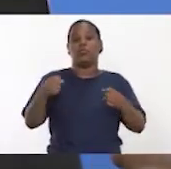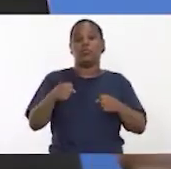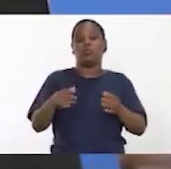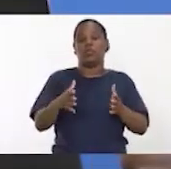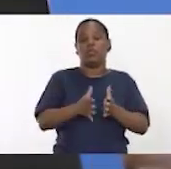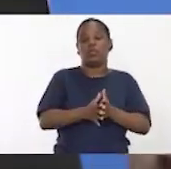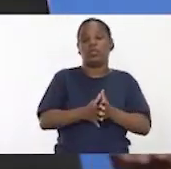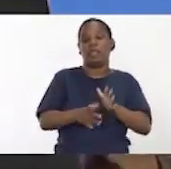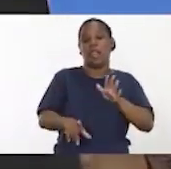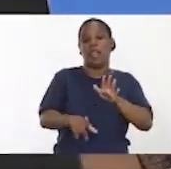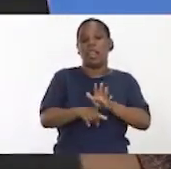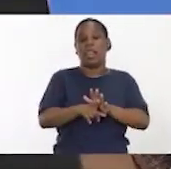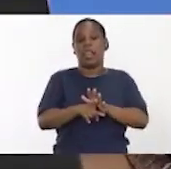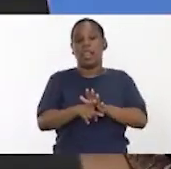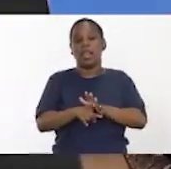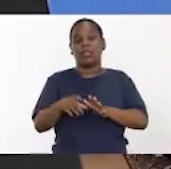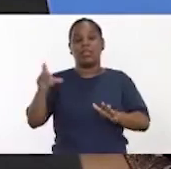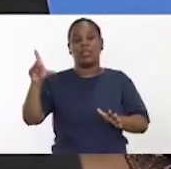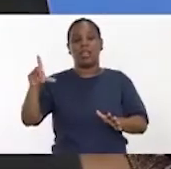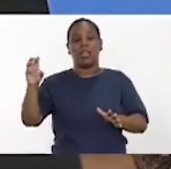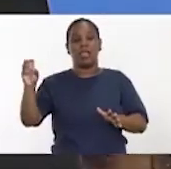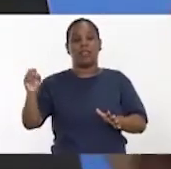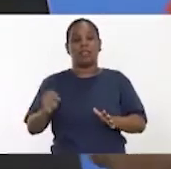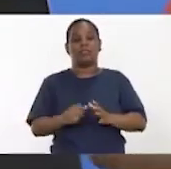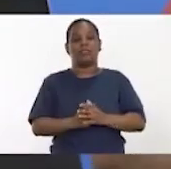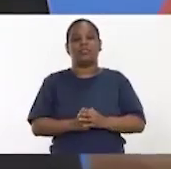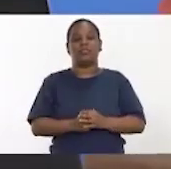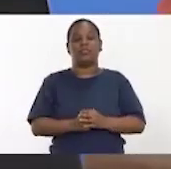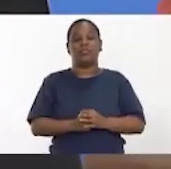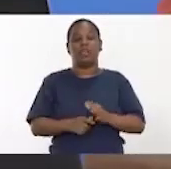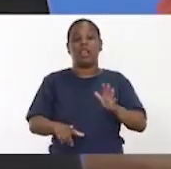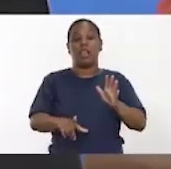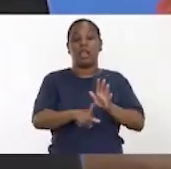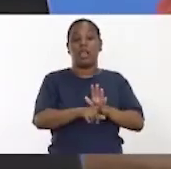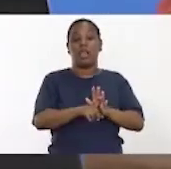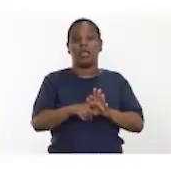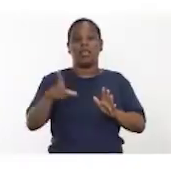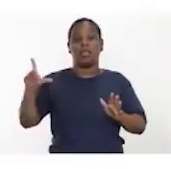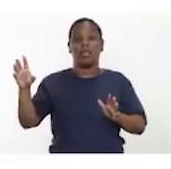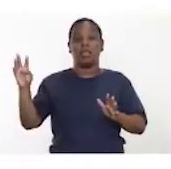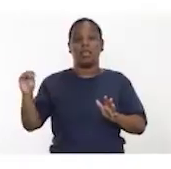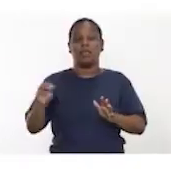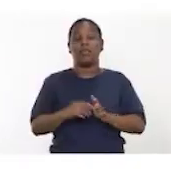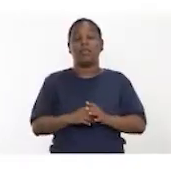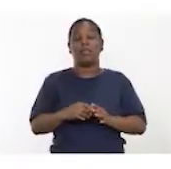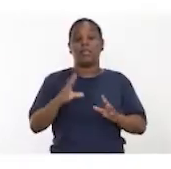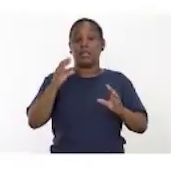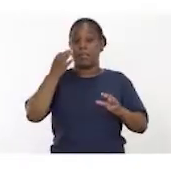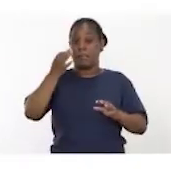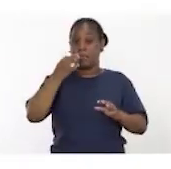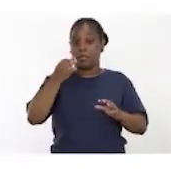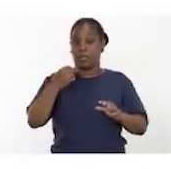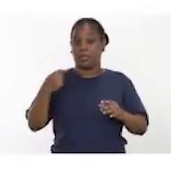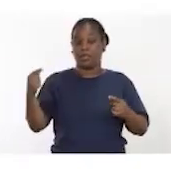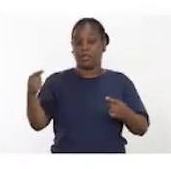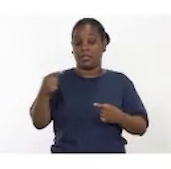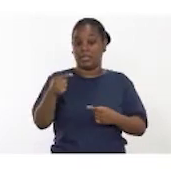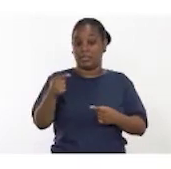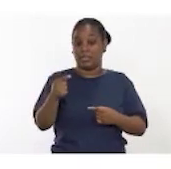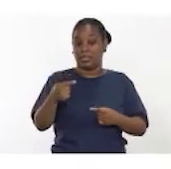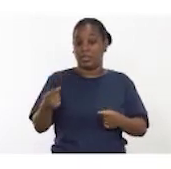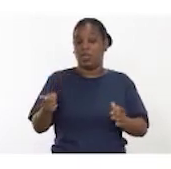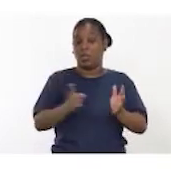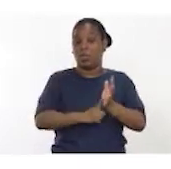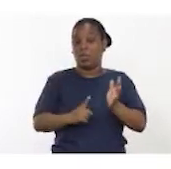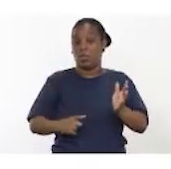Inducción electromagnética. Ley de Lenz. La ley de Lenz enuncia que el sentido